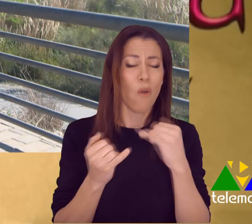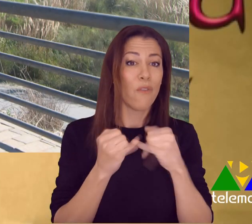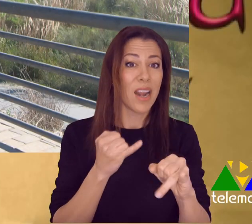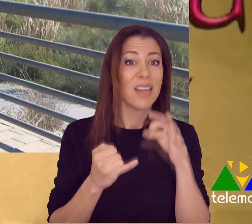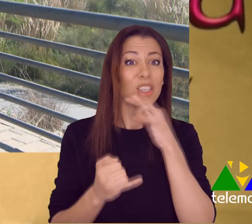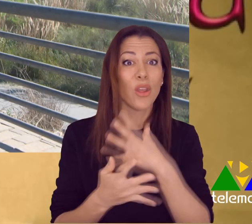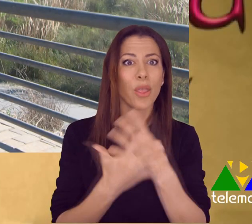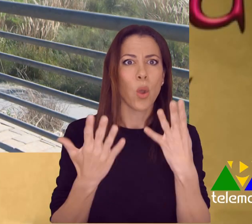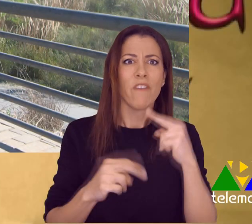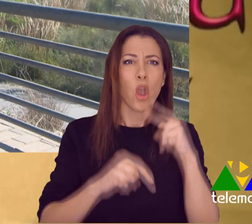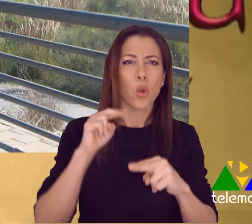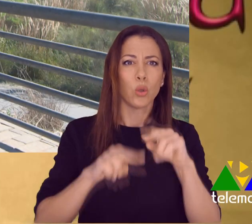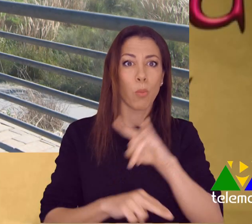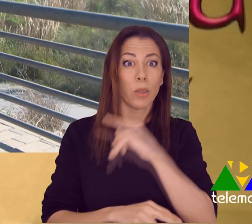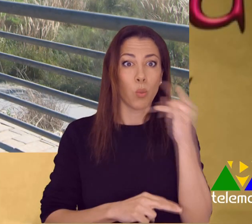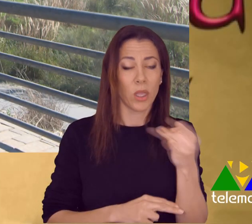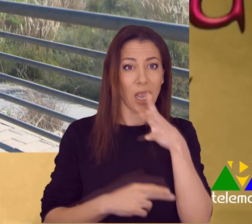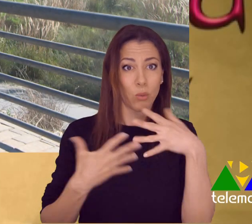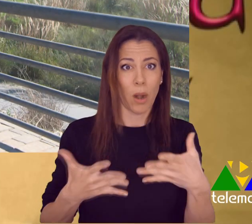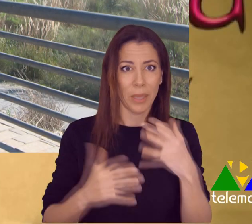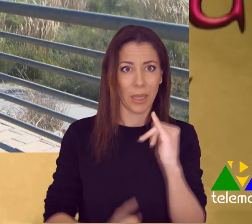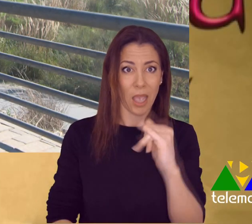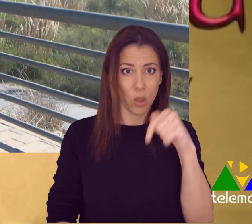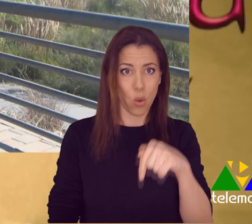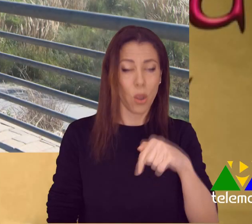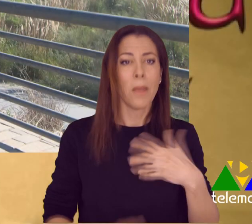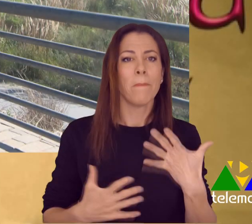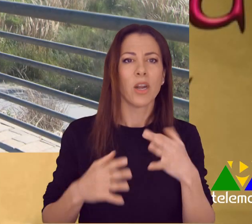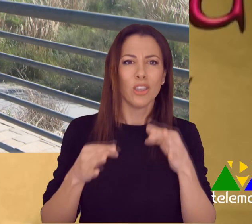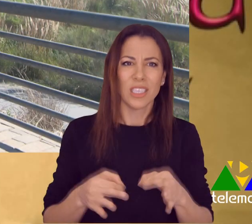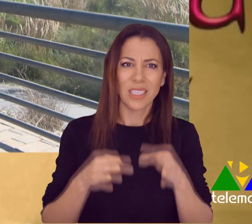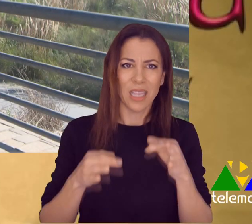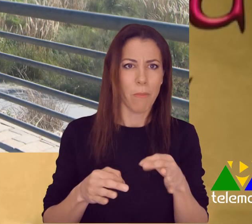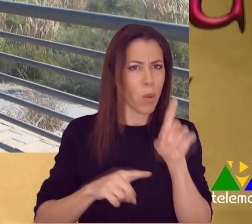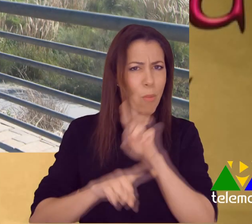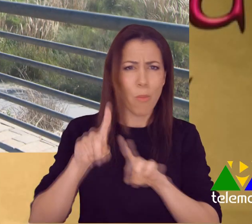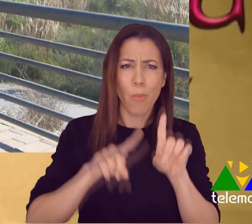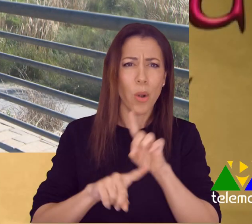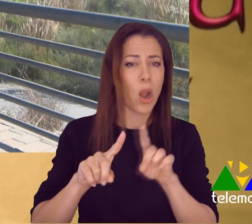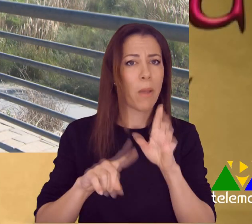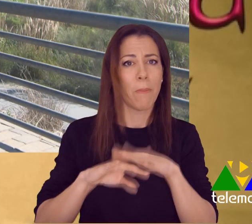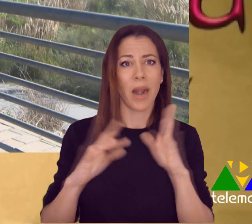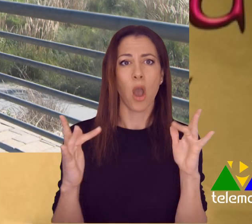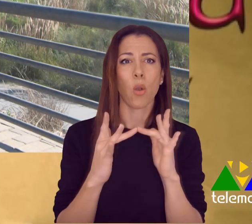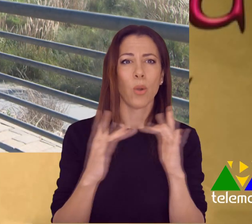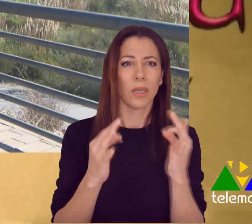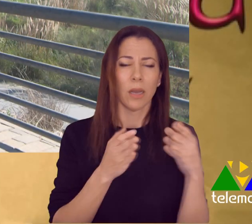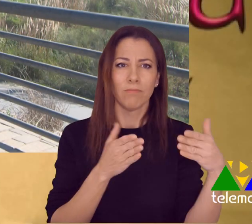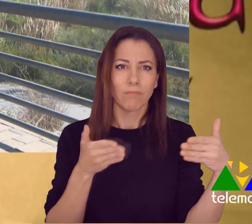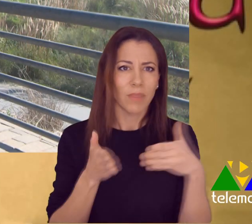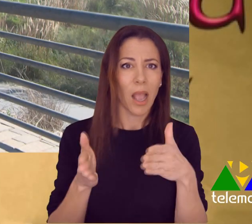siglo XIX, cuando se construye el puente que hay hoy, pero siempre con bastantes problemas a la hora de comunicar los